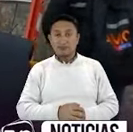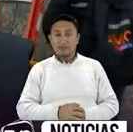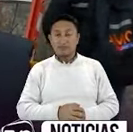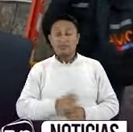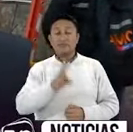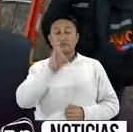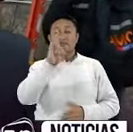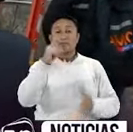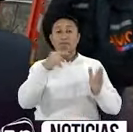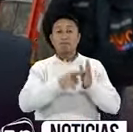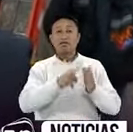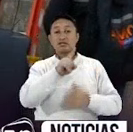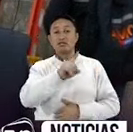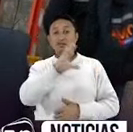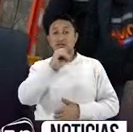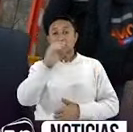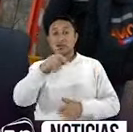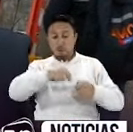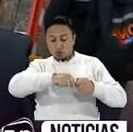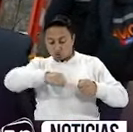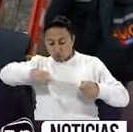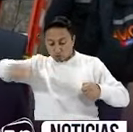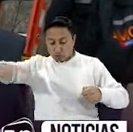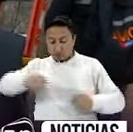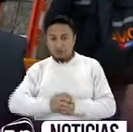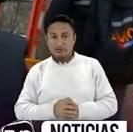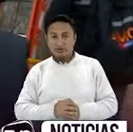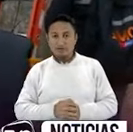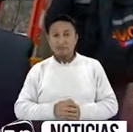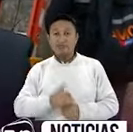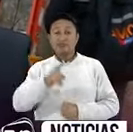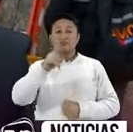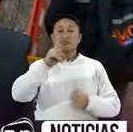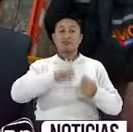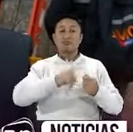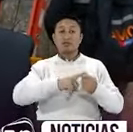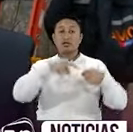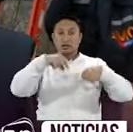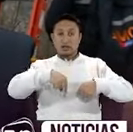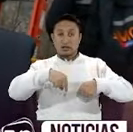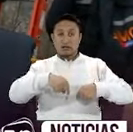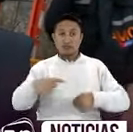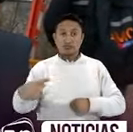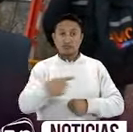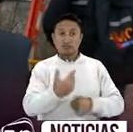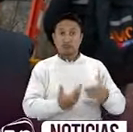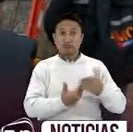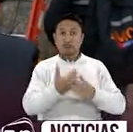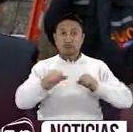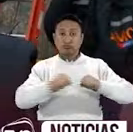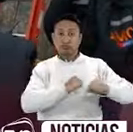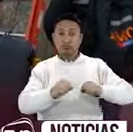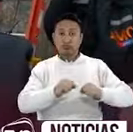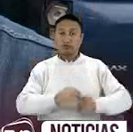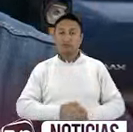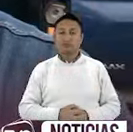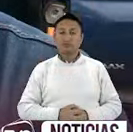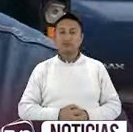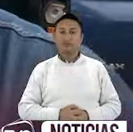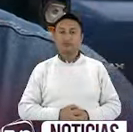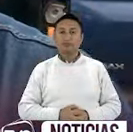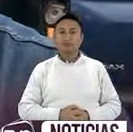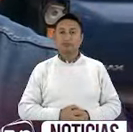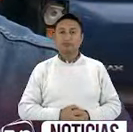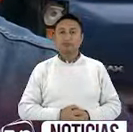metros. Lineales, más de 13 calles en el centro histórico intervenidas con esta importante gestión interinstitucional. Luego